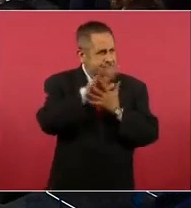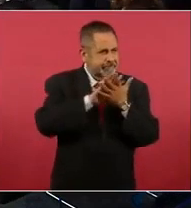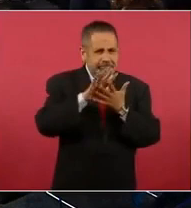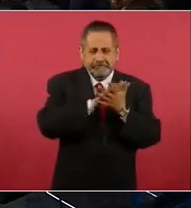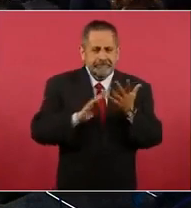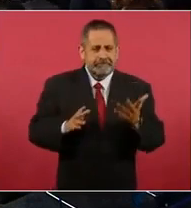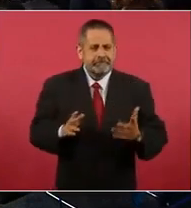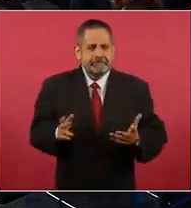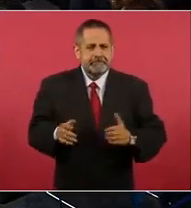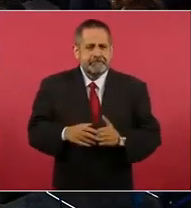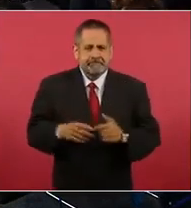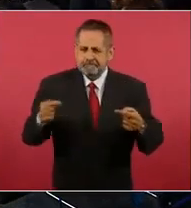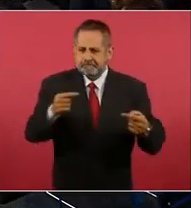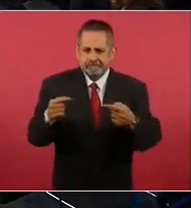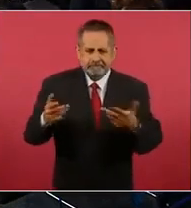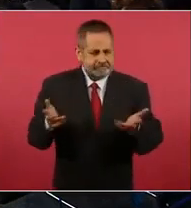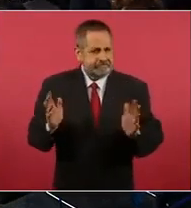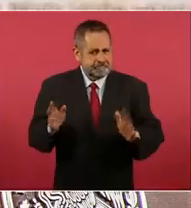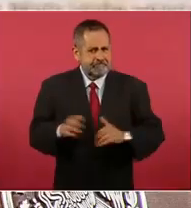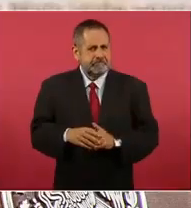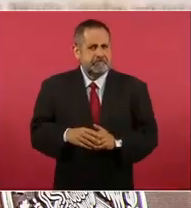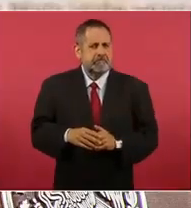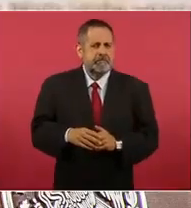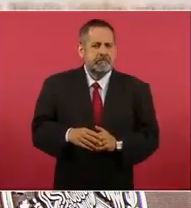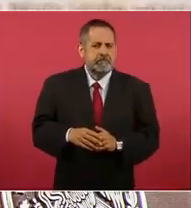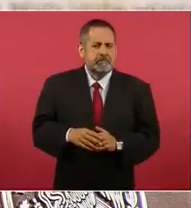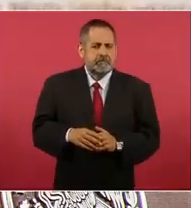en que haya debate, polémica,